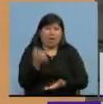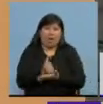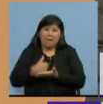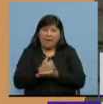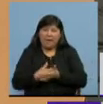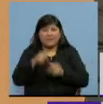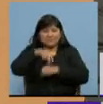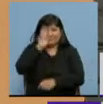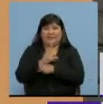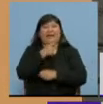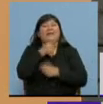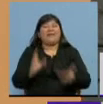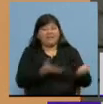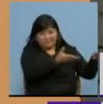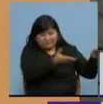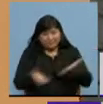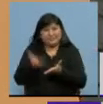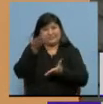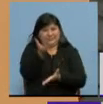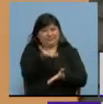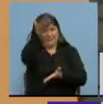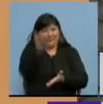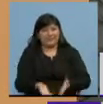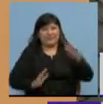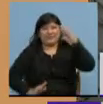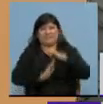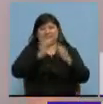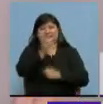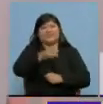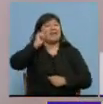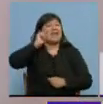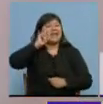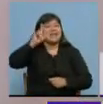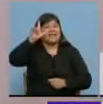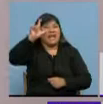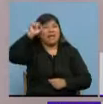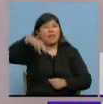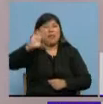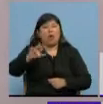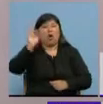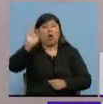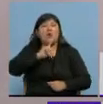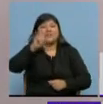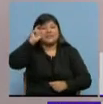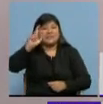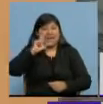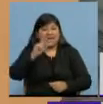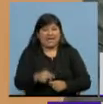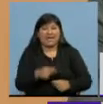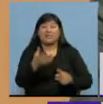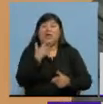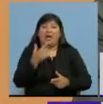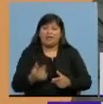los estudios centrales del canal, a nada más y nada menos que a Guillermo Ortelli, que nos va a acompañar. Una vez más, Guillermo, gracias por estar